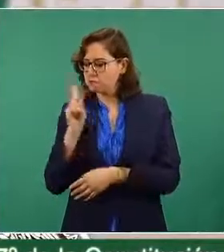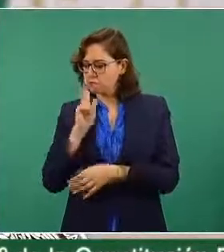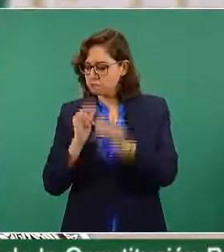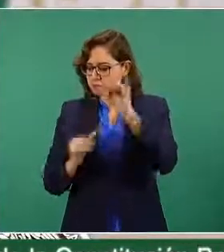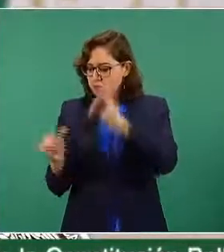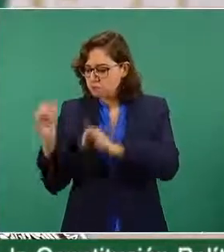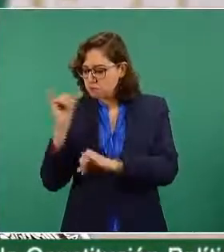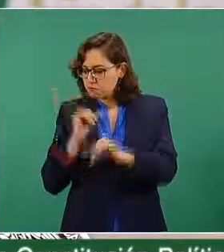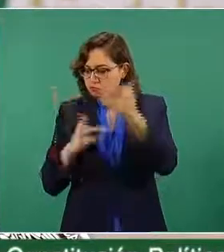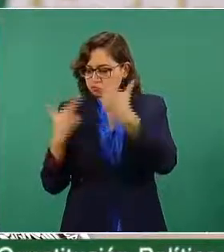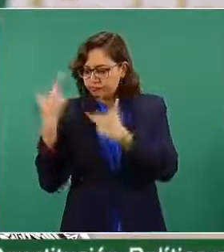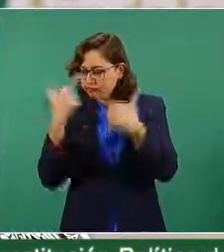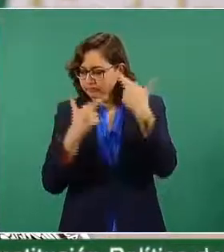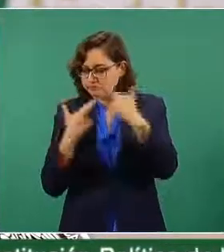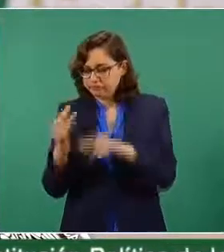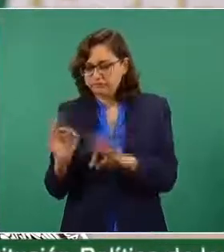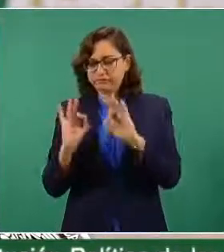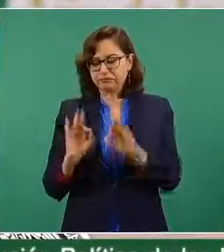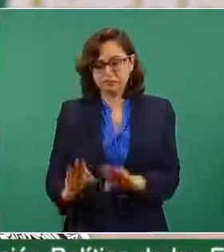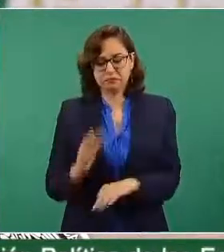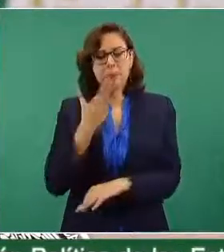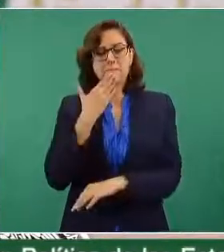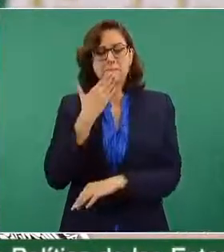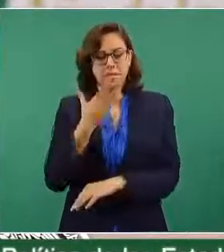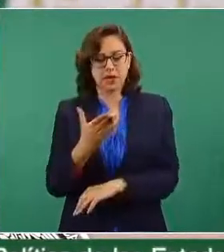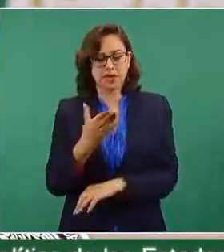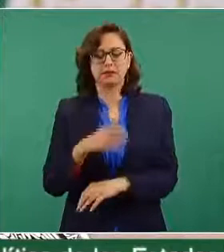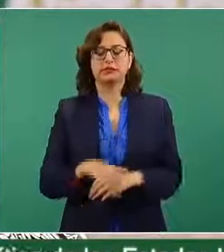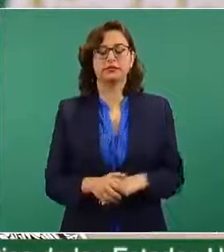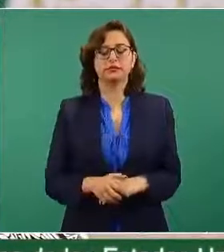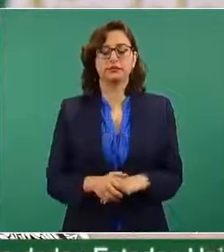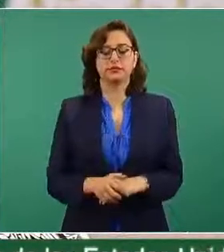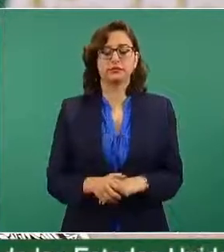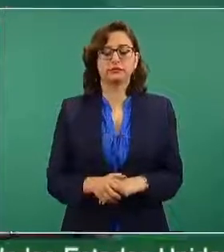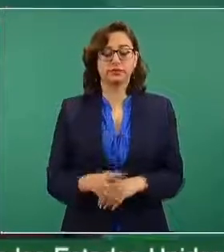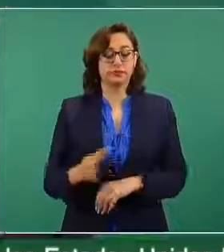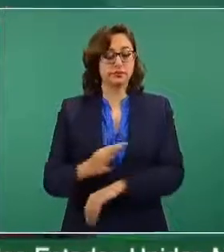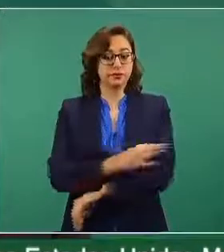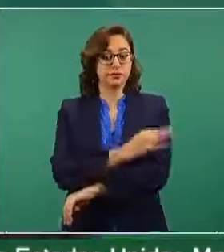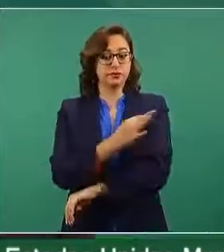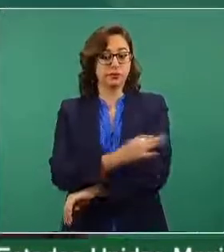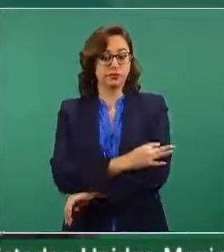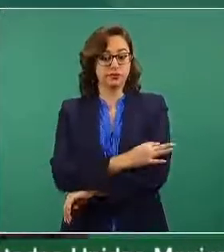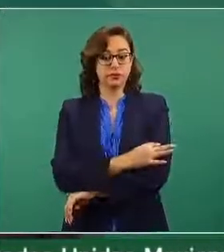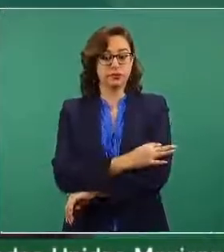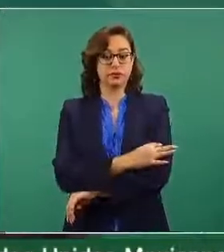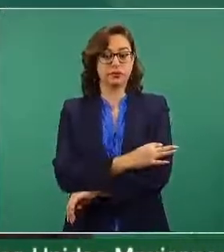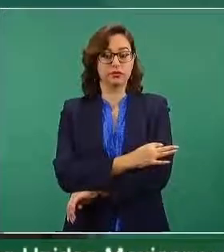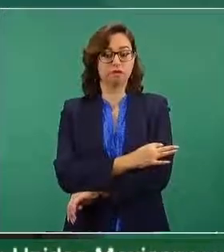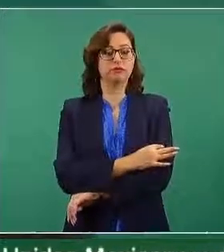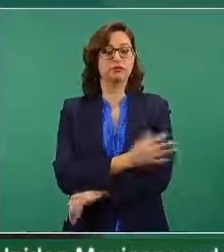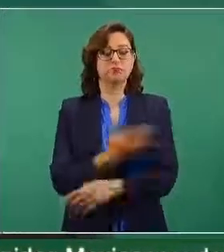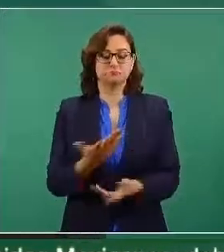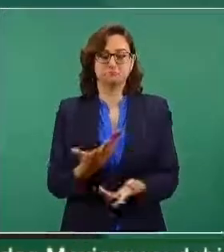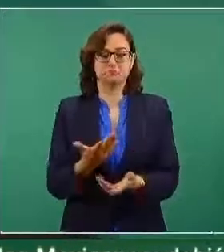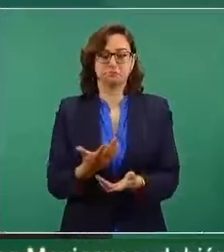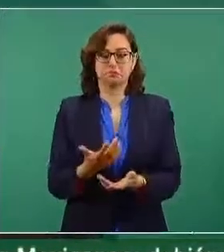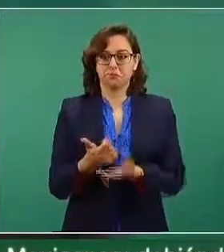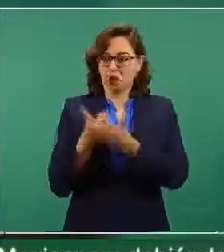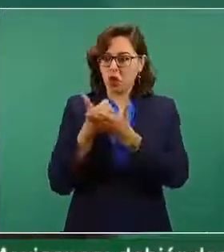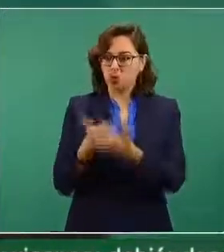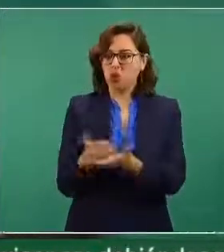en distintos estudios conocidos como ensayos clínicos. Estas vacunas tienen un alto grado de eficacia, es